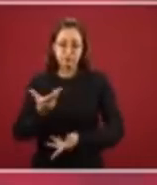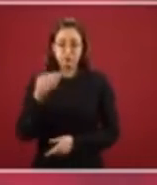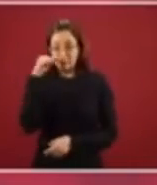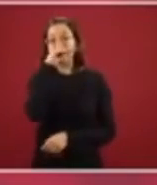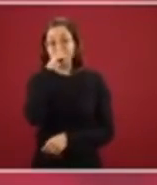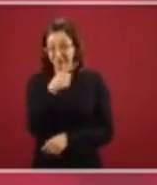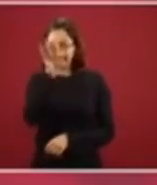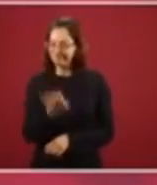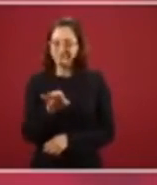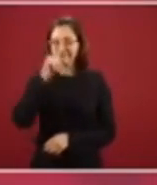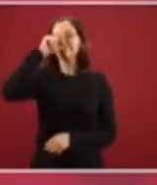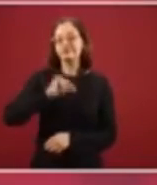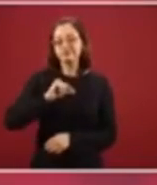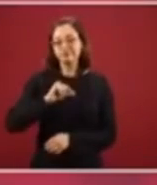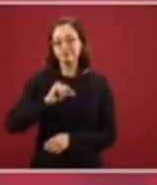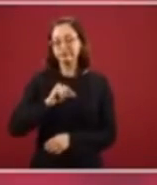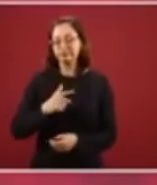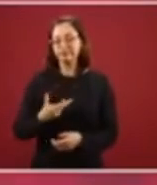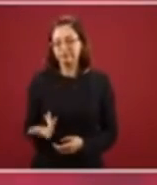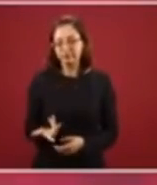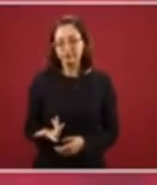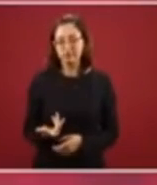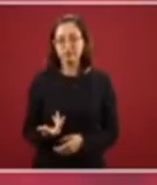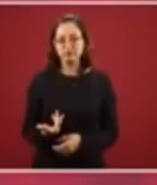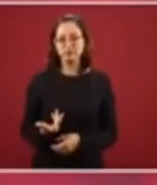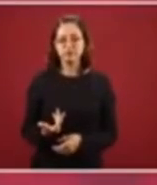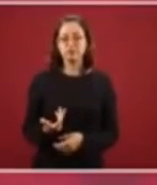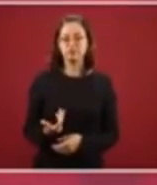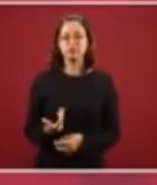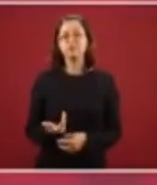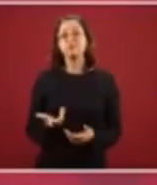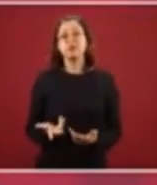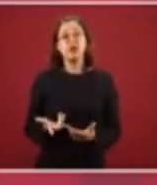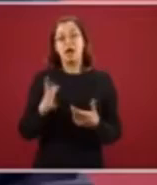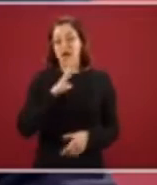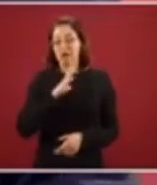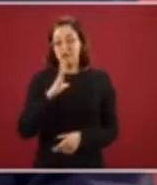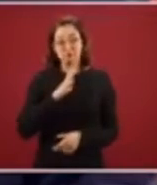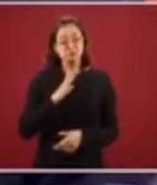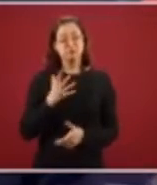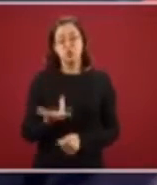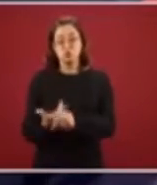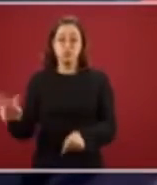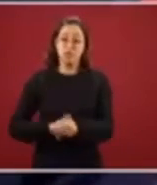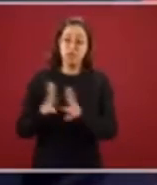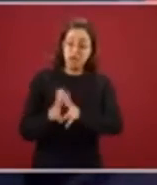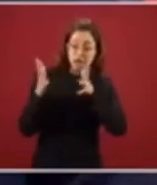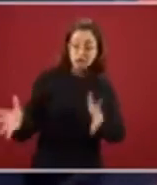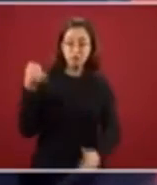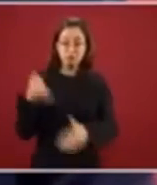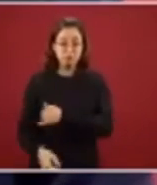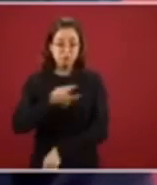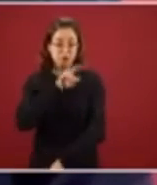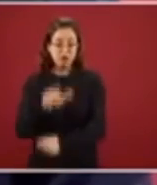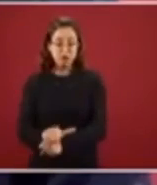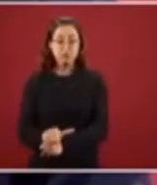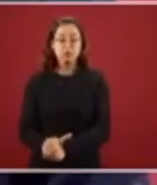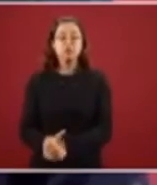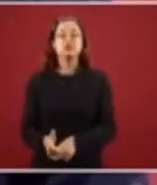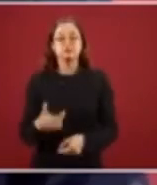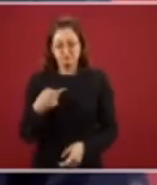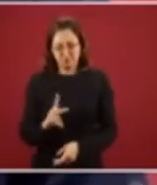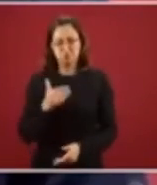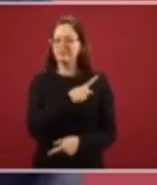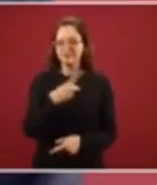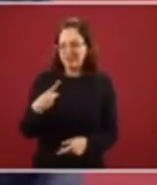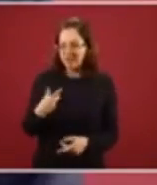sea gratuito. Esto se da mucho en hospitales de especialidades, ¿sí? Pero se va a